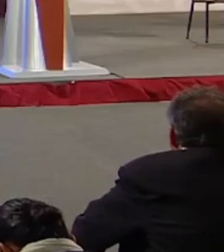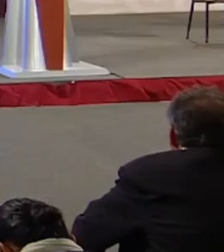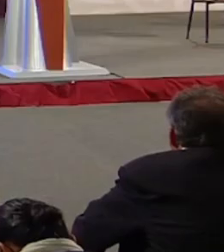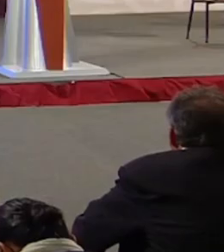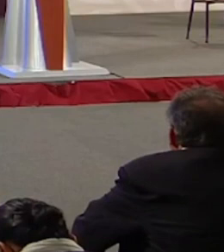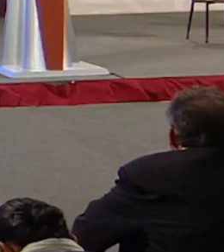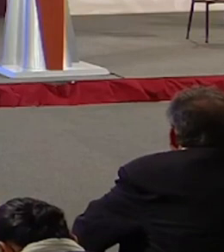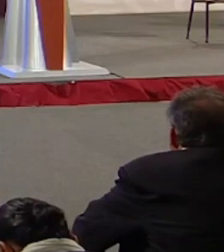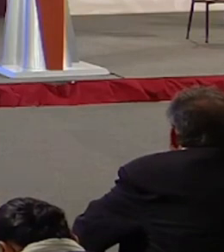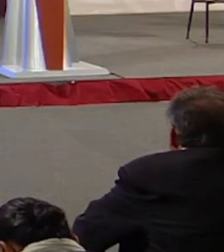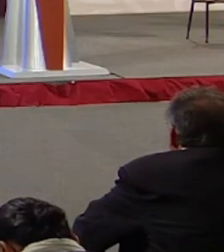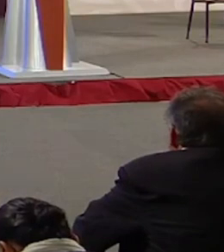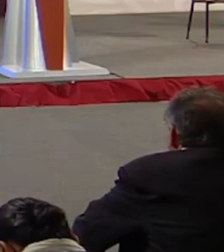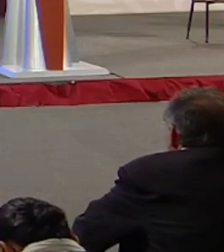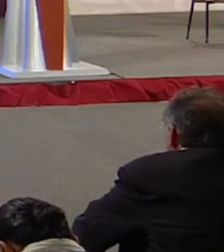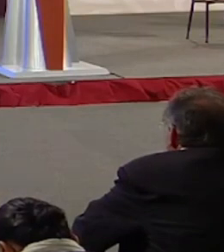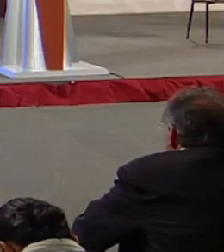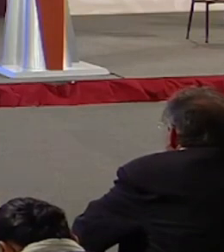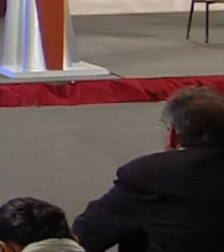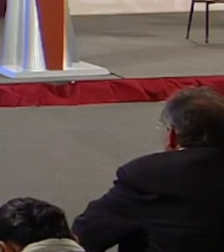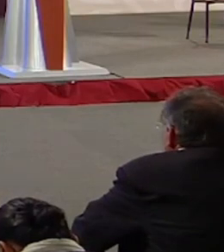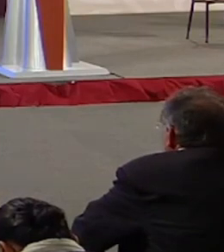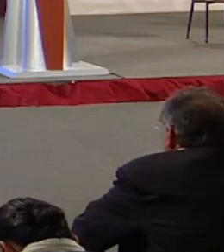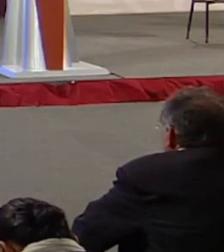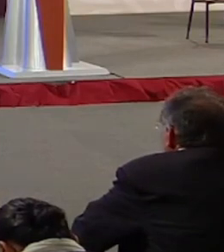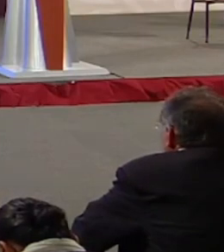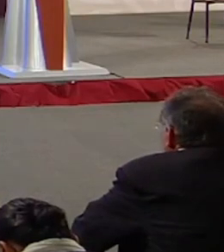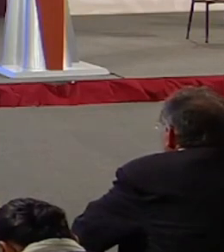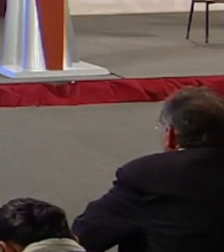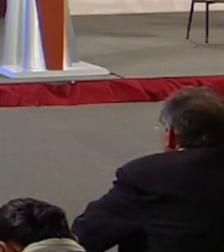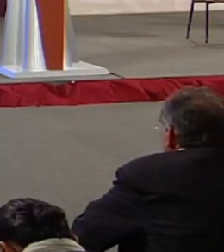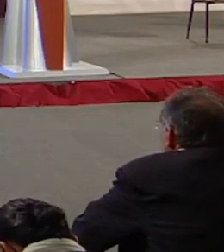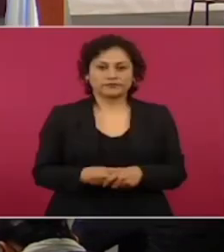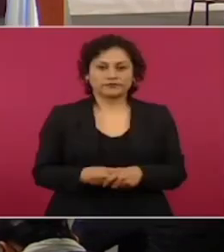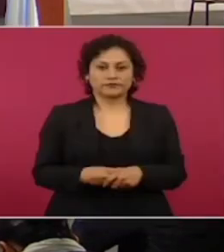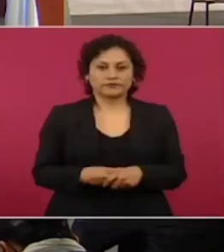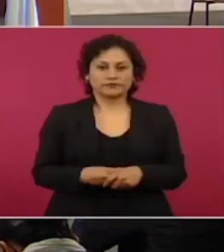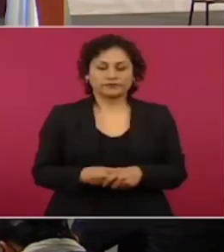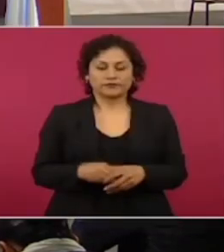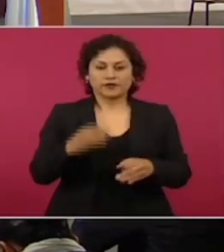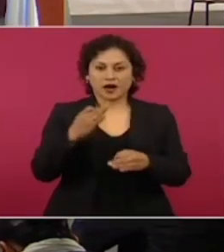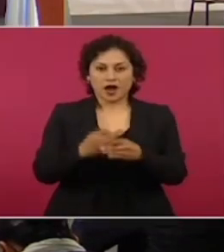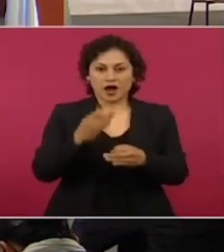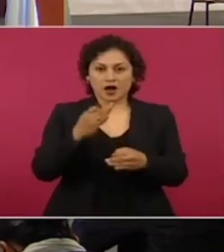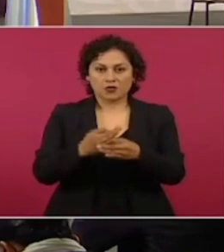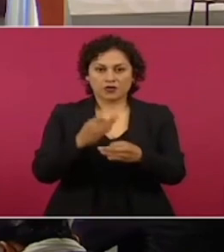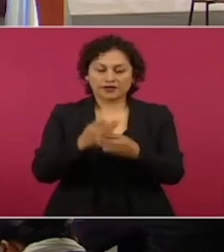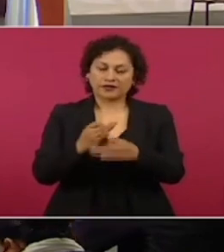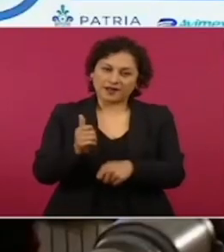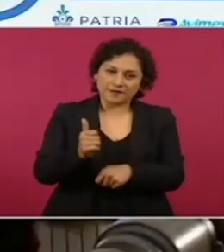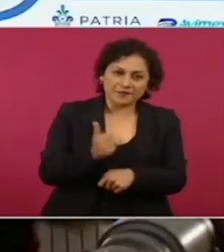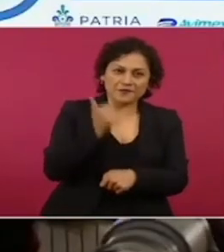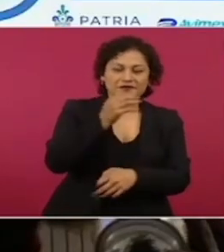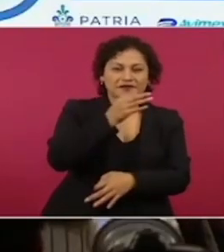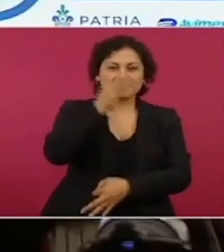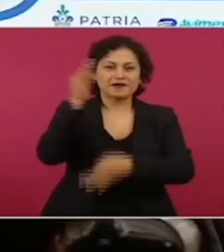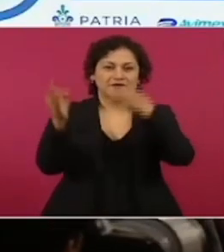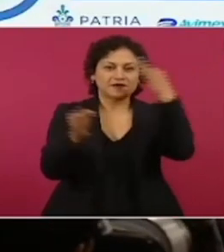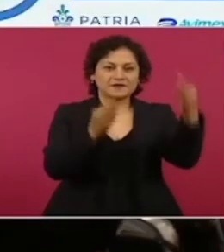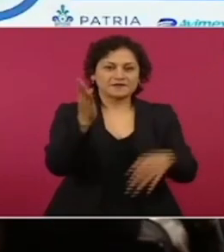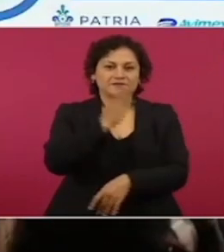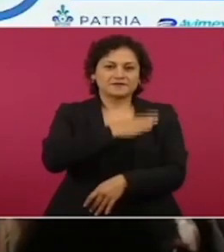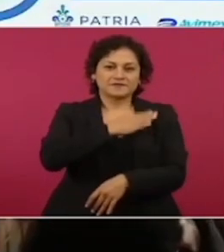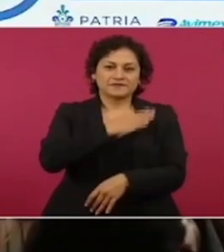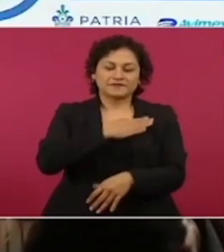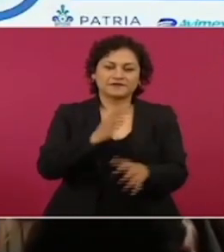y aprovechamos esta oportunidad que nos da el presidente de la república para darles una excelente noticia tenemos patria